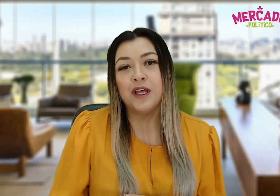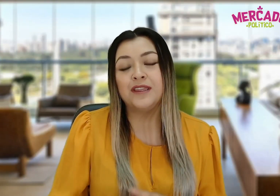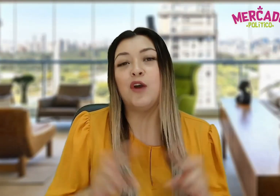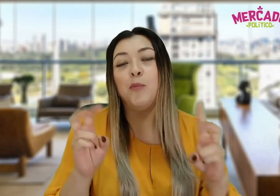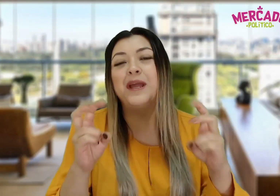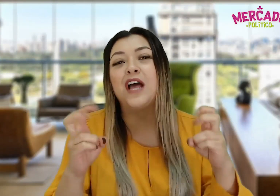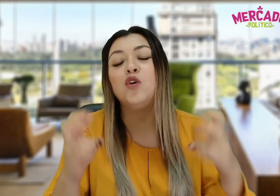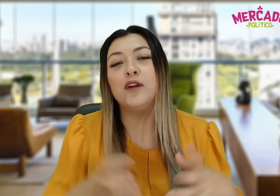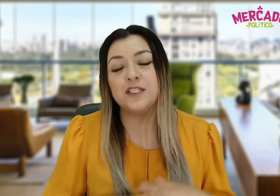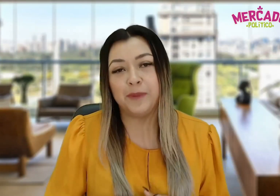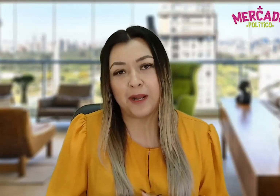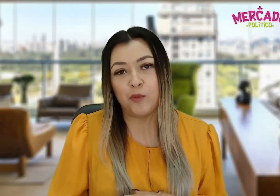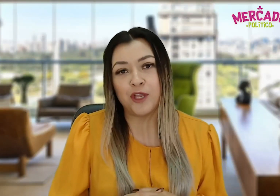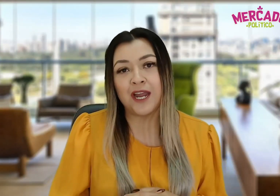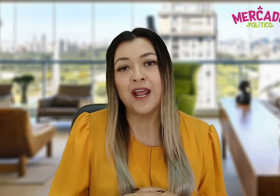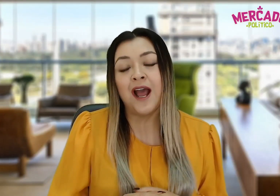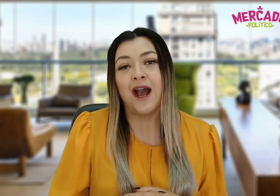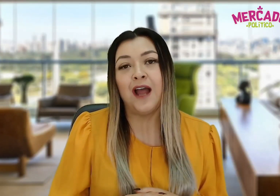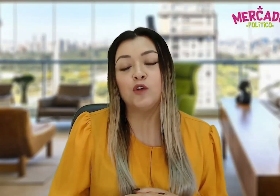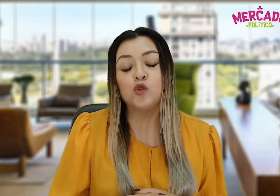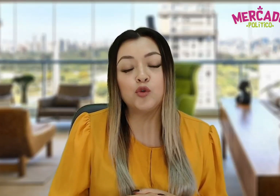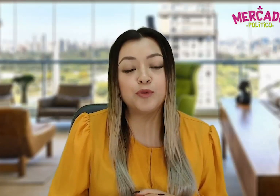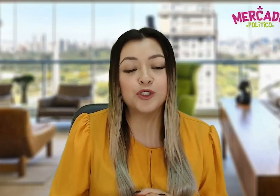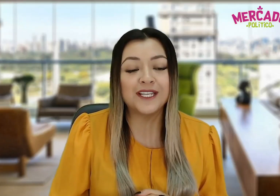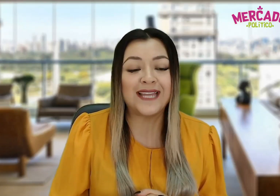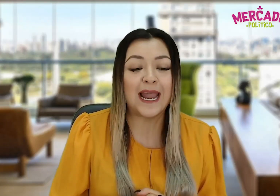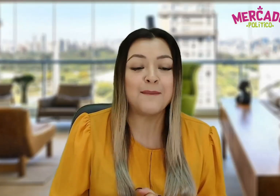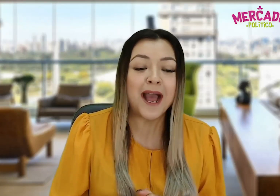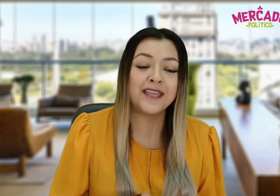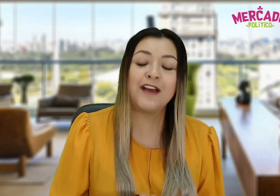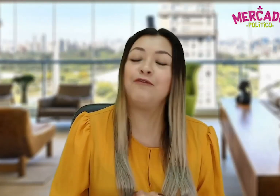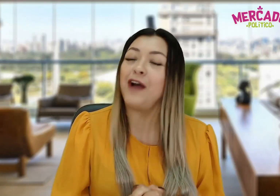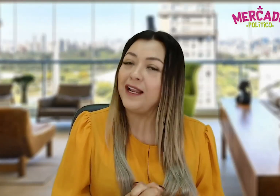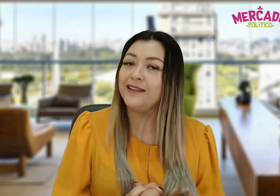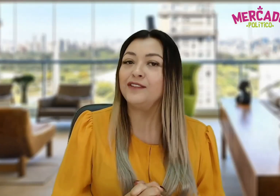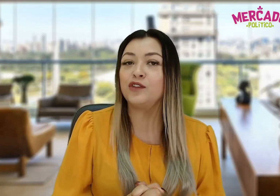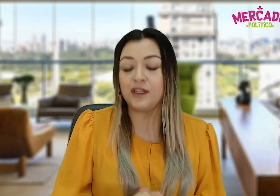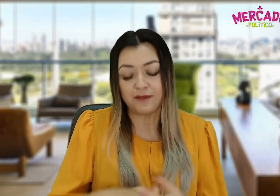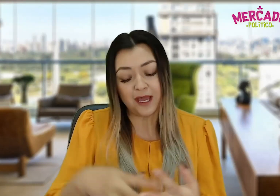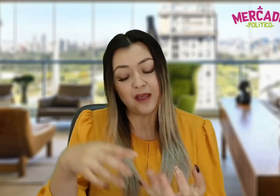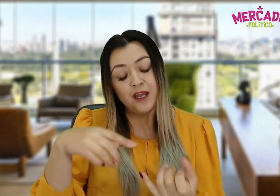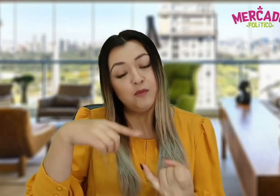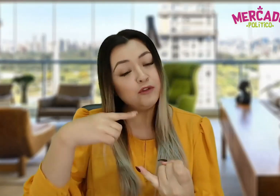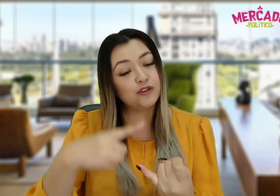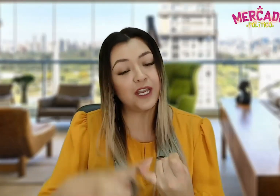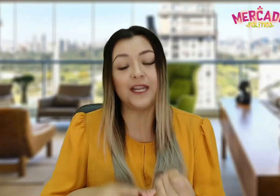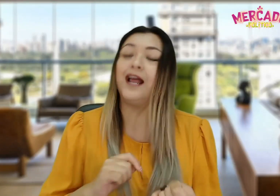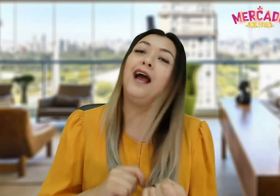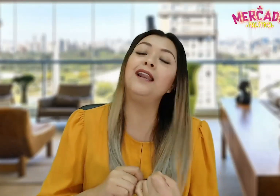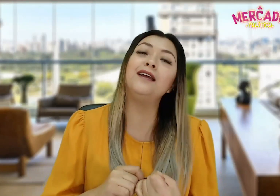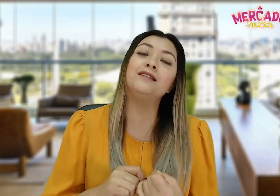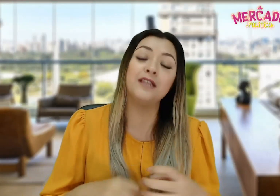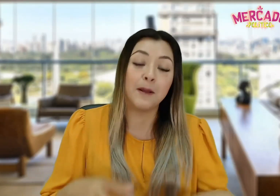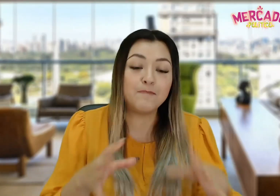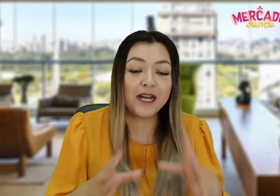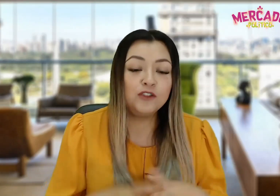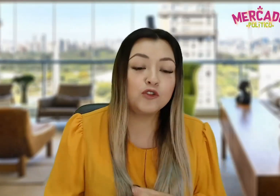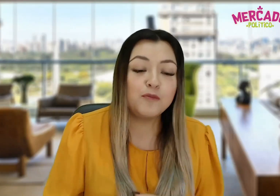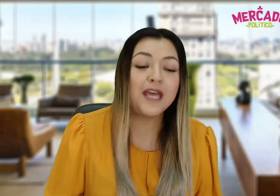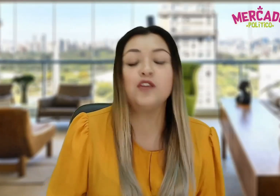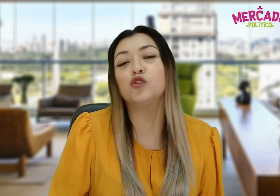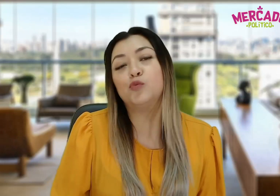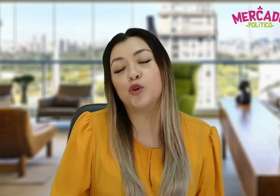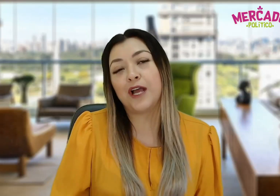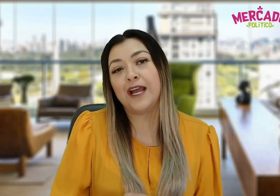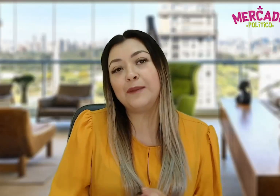tipo de operadores para apoyar a los grupos de la maña. Faltan todavía muchos generales,